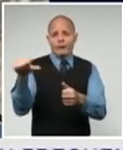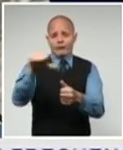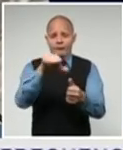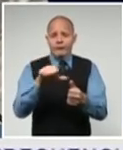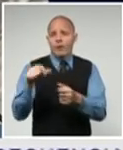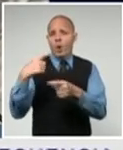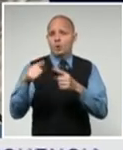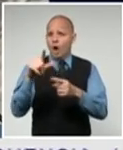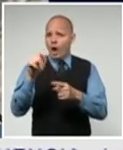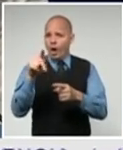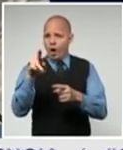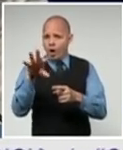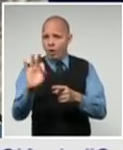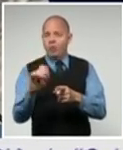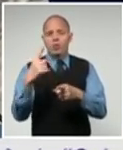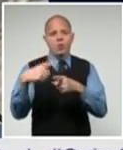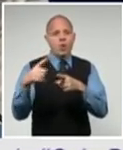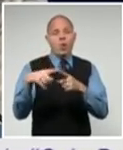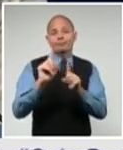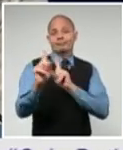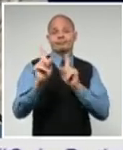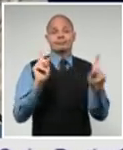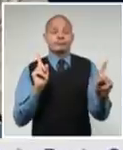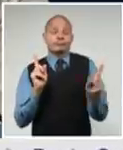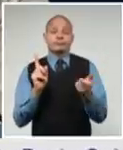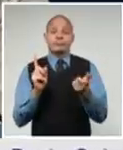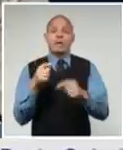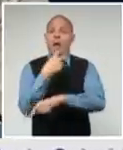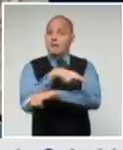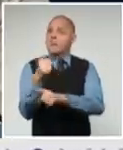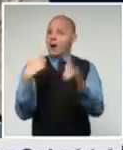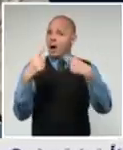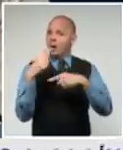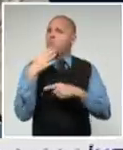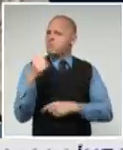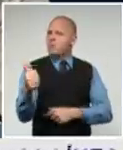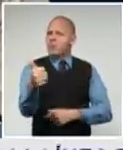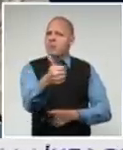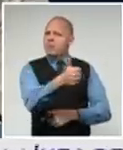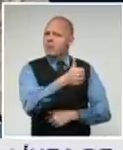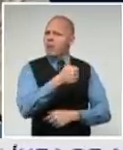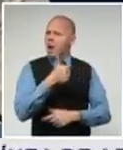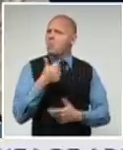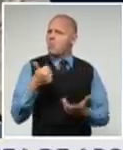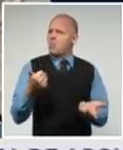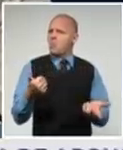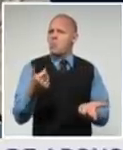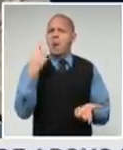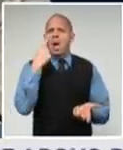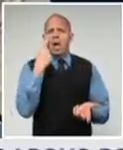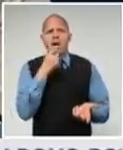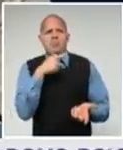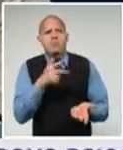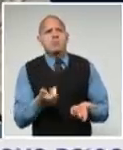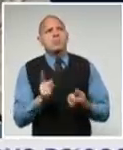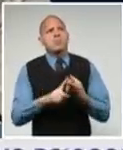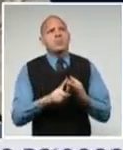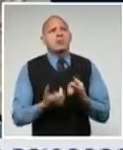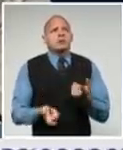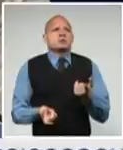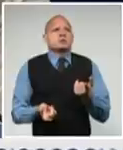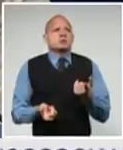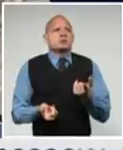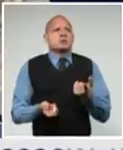distanciamiento social. Hay países que lo han logrado. Y tenemos los ejemplos, siempre lo